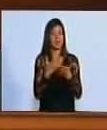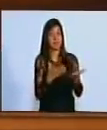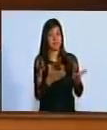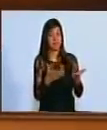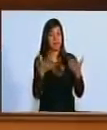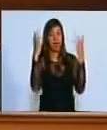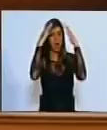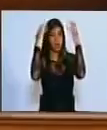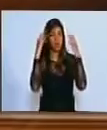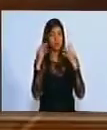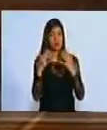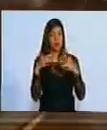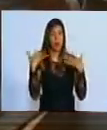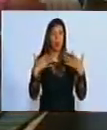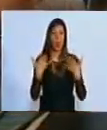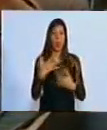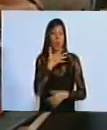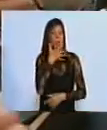orgullosos de ustedes.